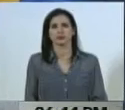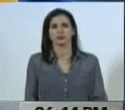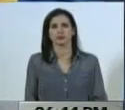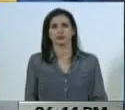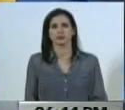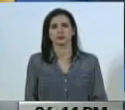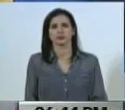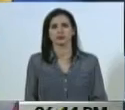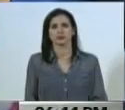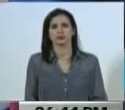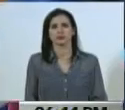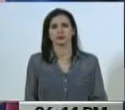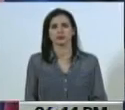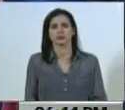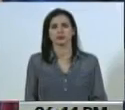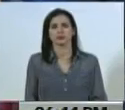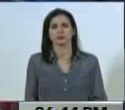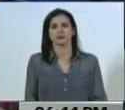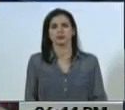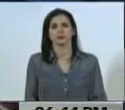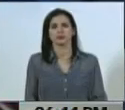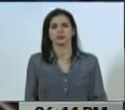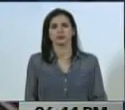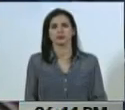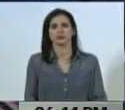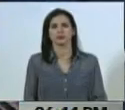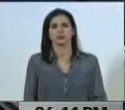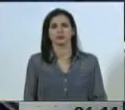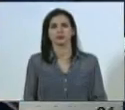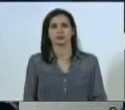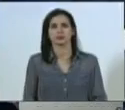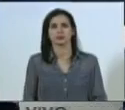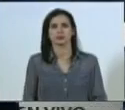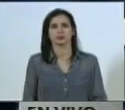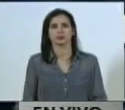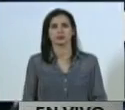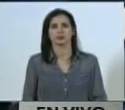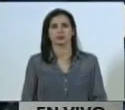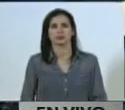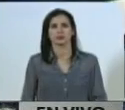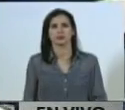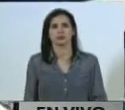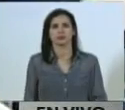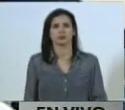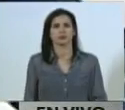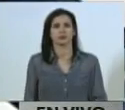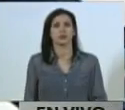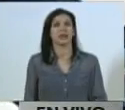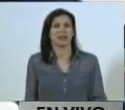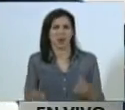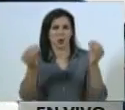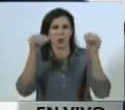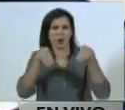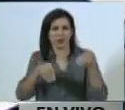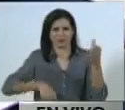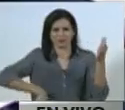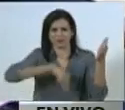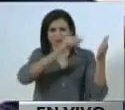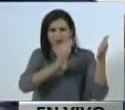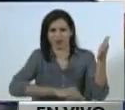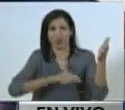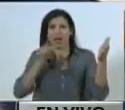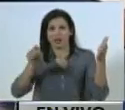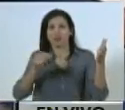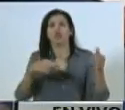place the beginning of the implementation of the Algiers Accord. Y el acuerdo histórico alcanzado